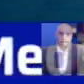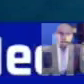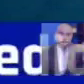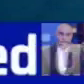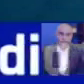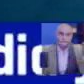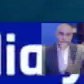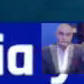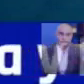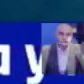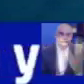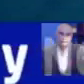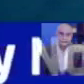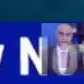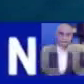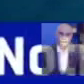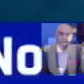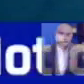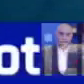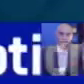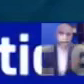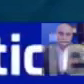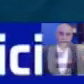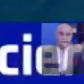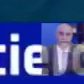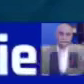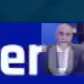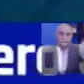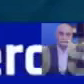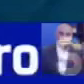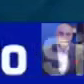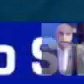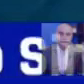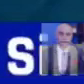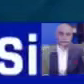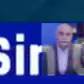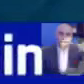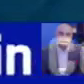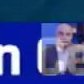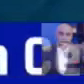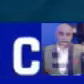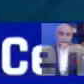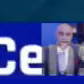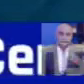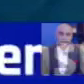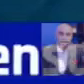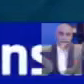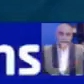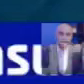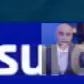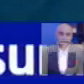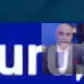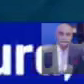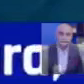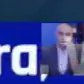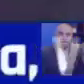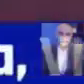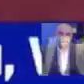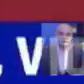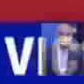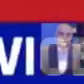una cantidad enorme que se calcula incluso podría terminarse de pagar hasta el